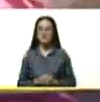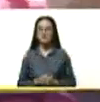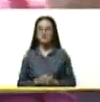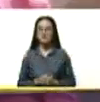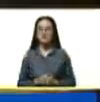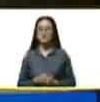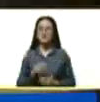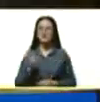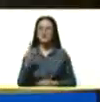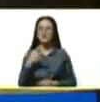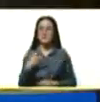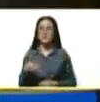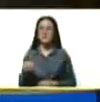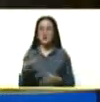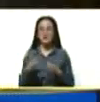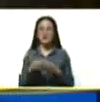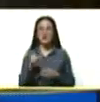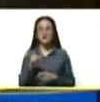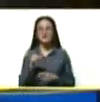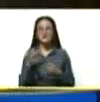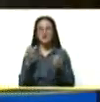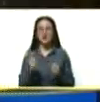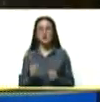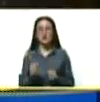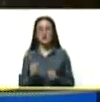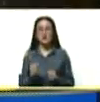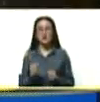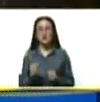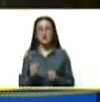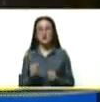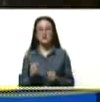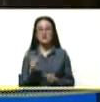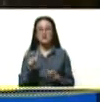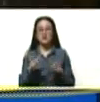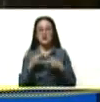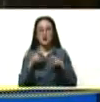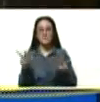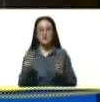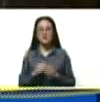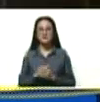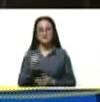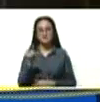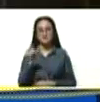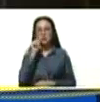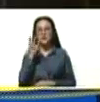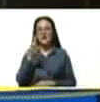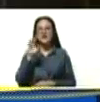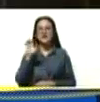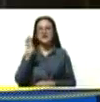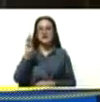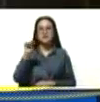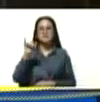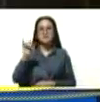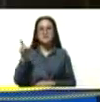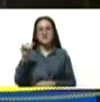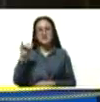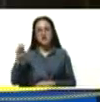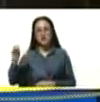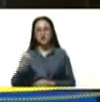y vicepresidente sectorial para la seguridad ciudadana y la paz, Remigio Ceballos Hichazo. Se